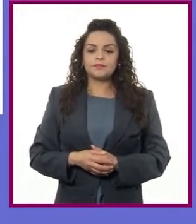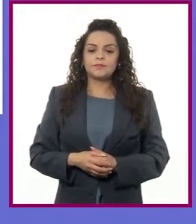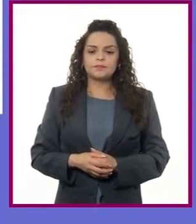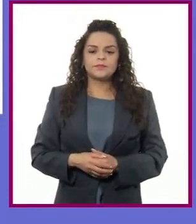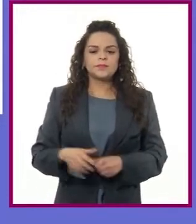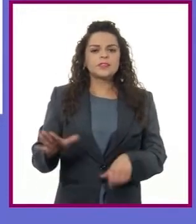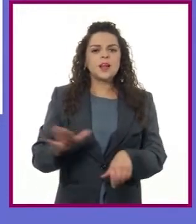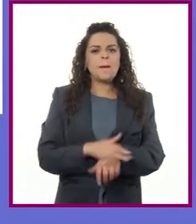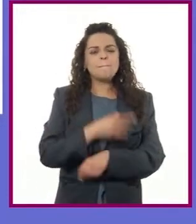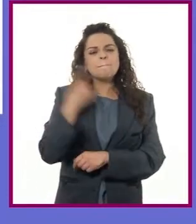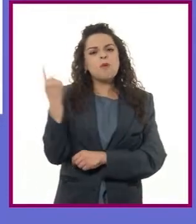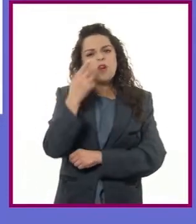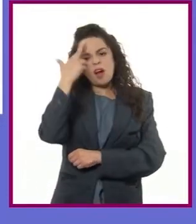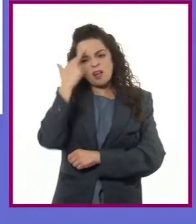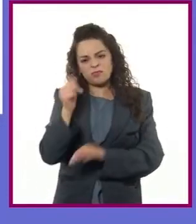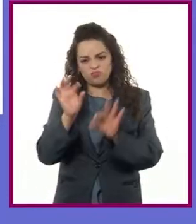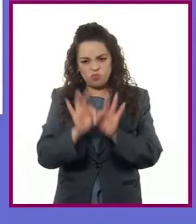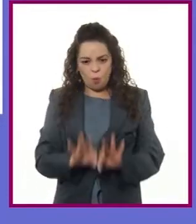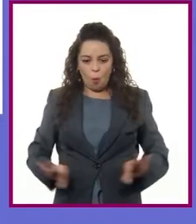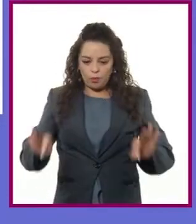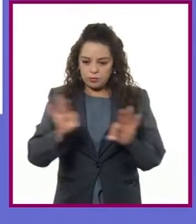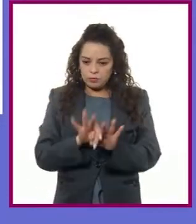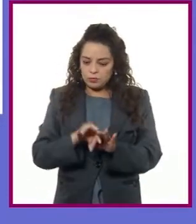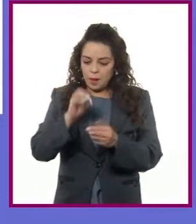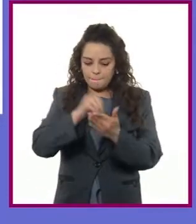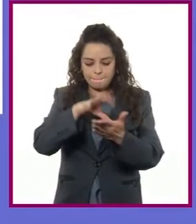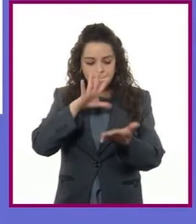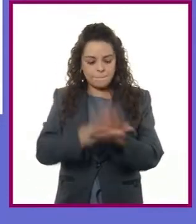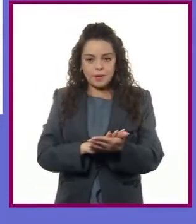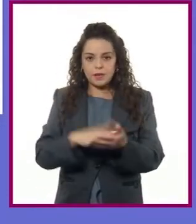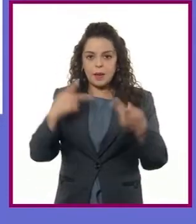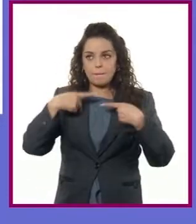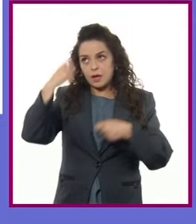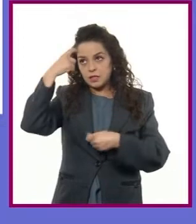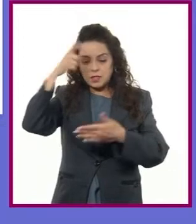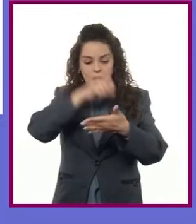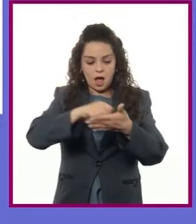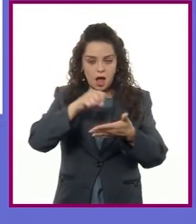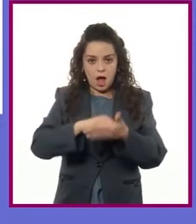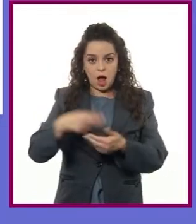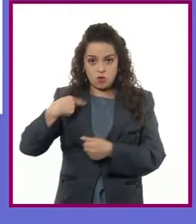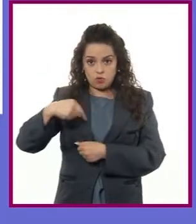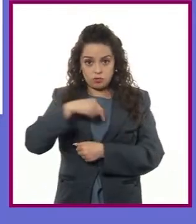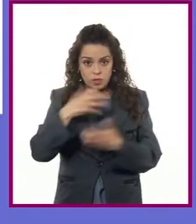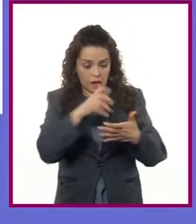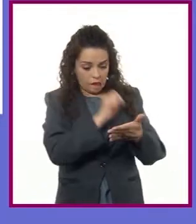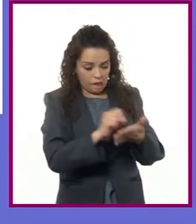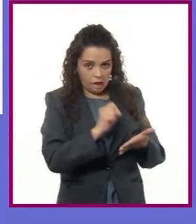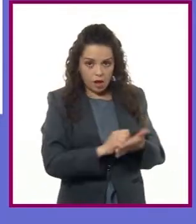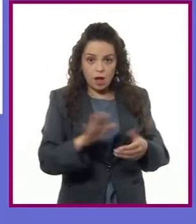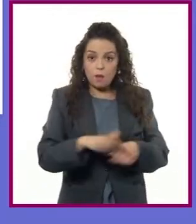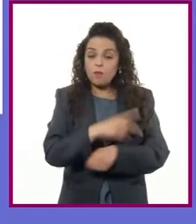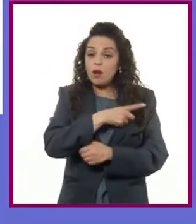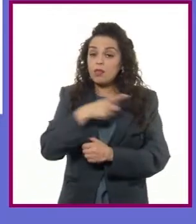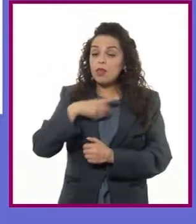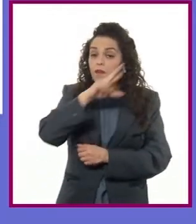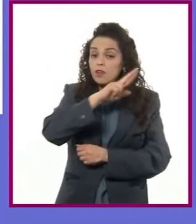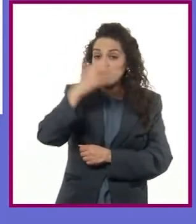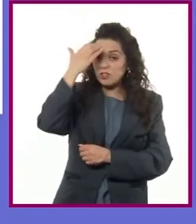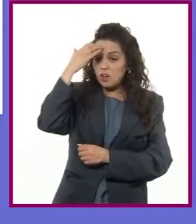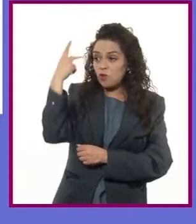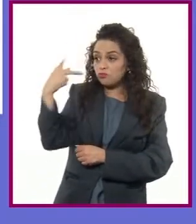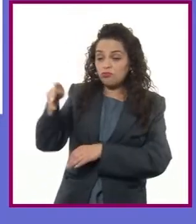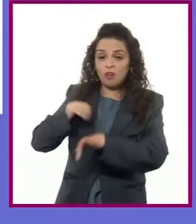¿Por qué es importante citar a un autor dentro de nuestro texto? Porque debemos acreditar y reconocer el trabajo